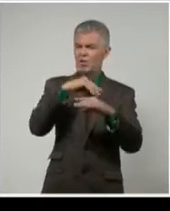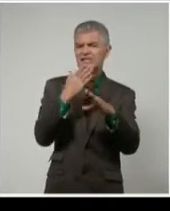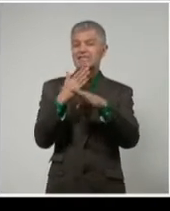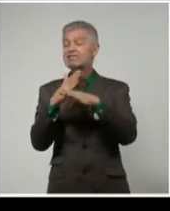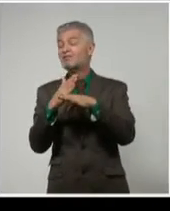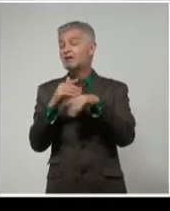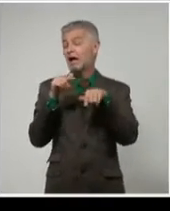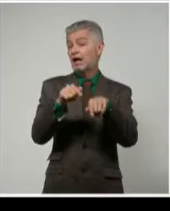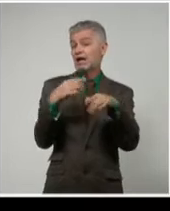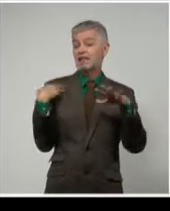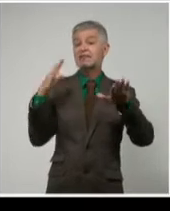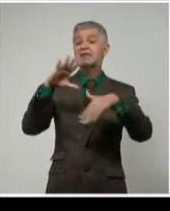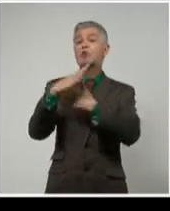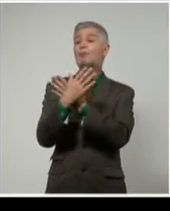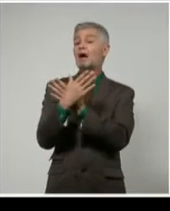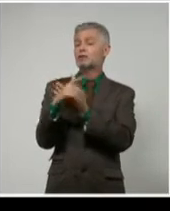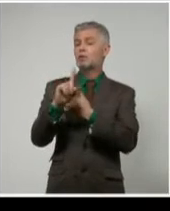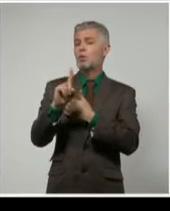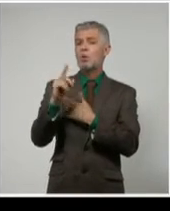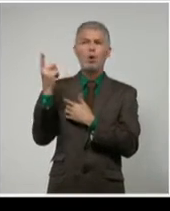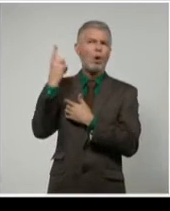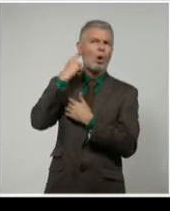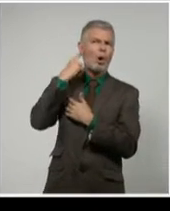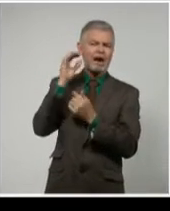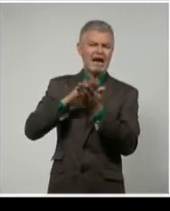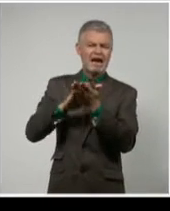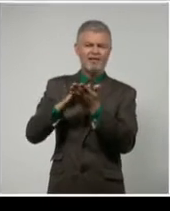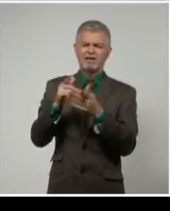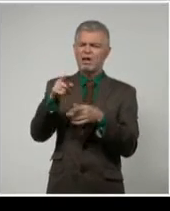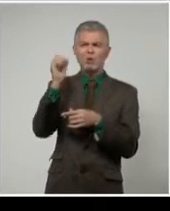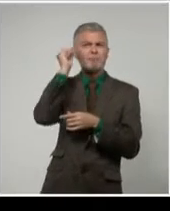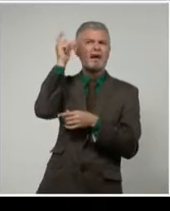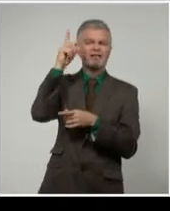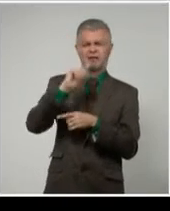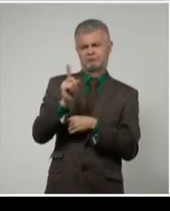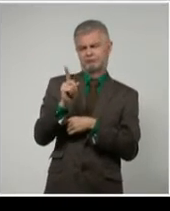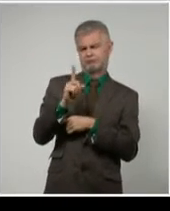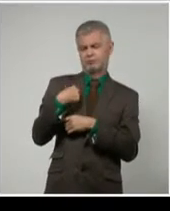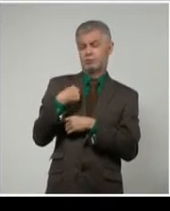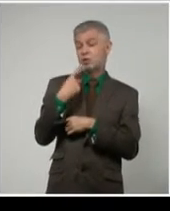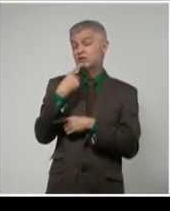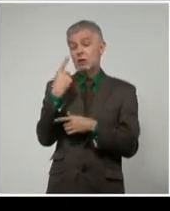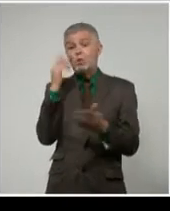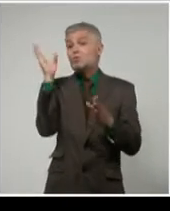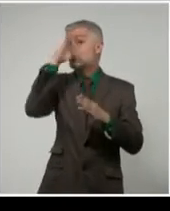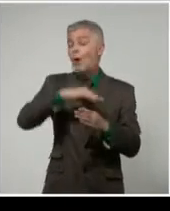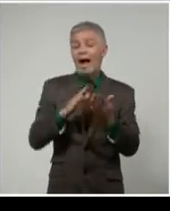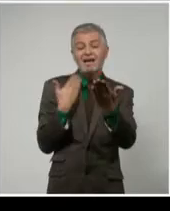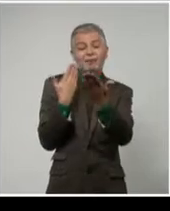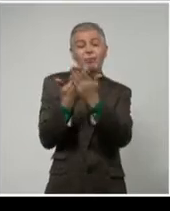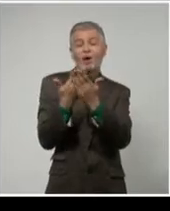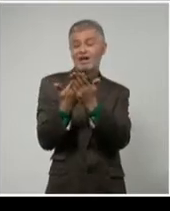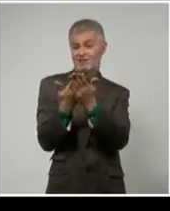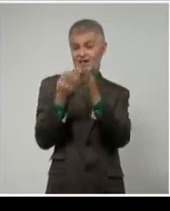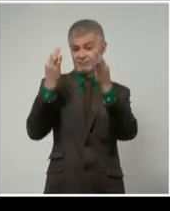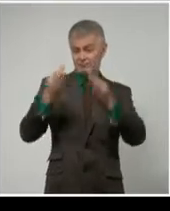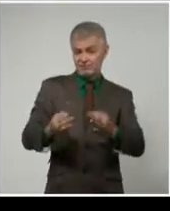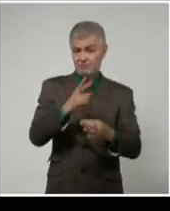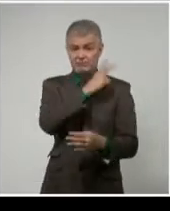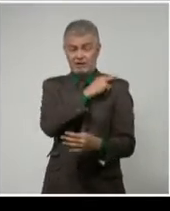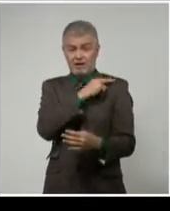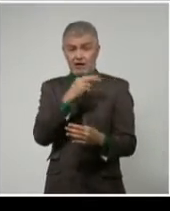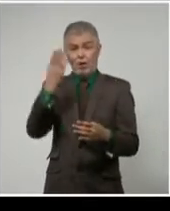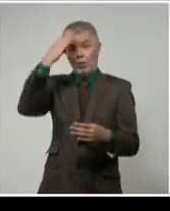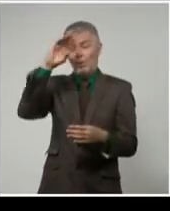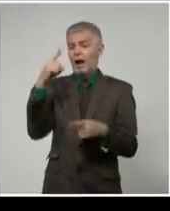nuestros diplomáticos no experimentaran estos síntomas. No estoy diciendo que se lo hayan inventado. Solo digo que no hay evidencia de un ataque directo de las autoridades cubanas o de cualquier